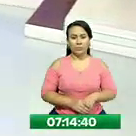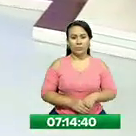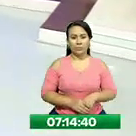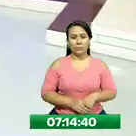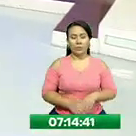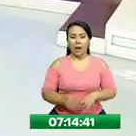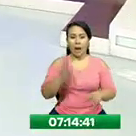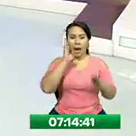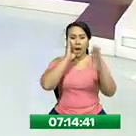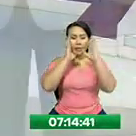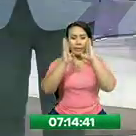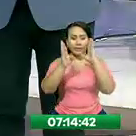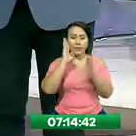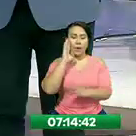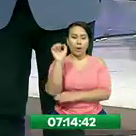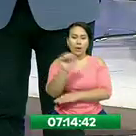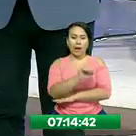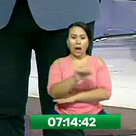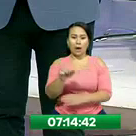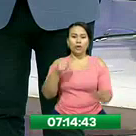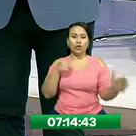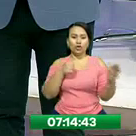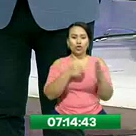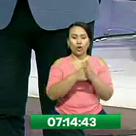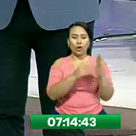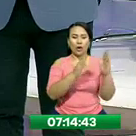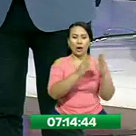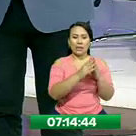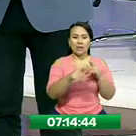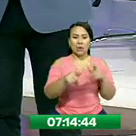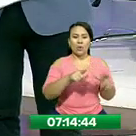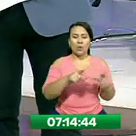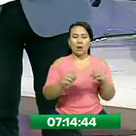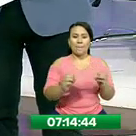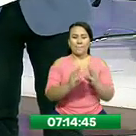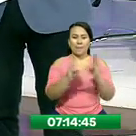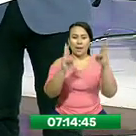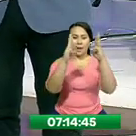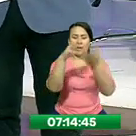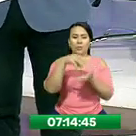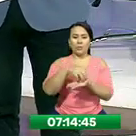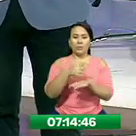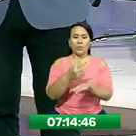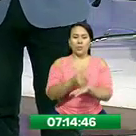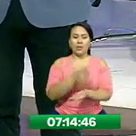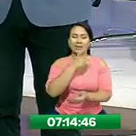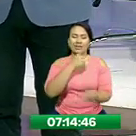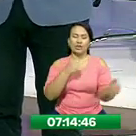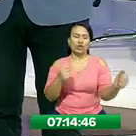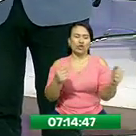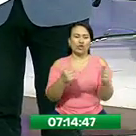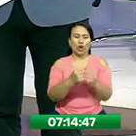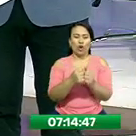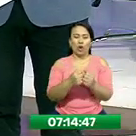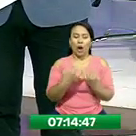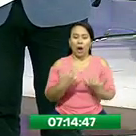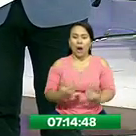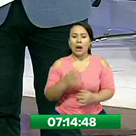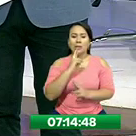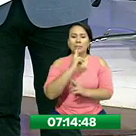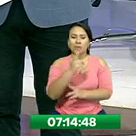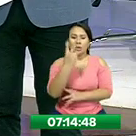Y presten mucha atención, un vehículo chocó contra una vivienda en el cantón Milagro, provincia del Guayas. La colisión dejó como resultado